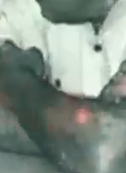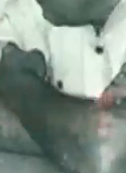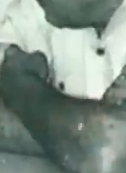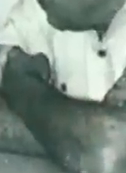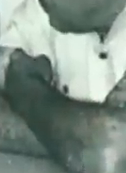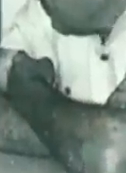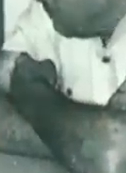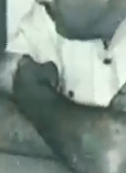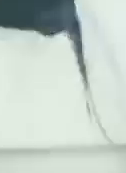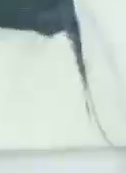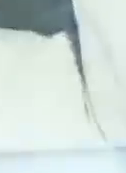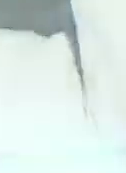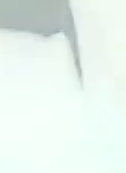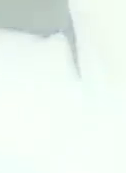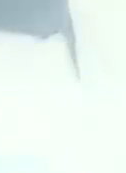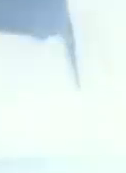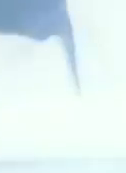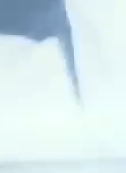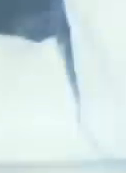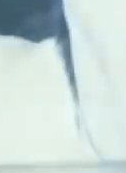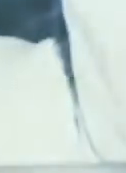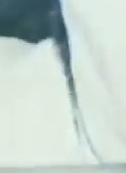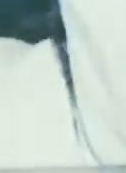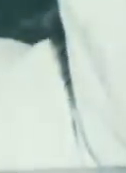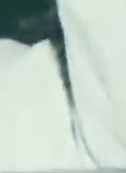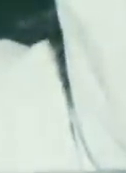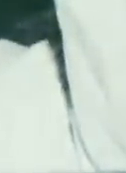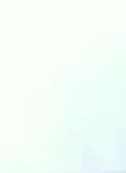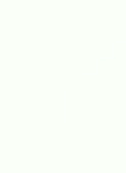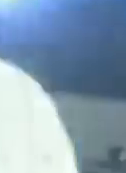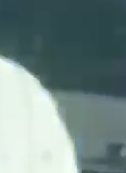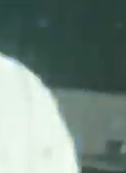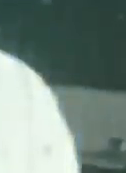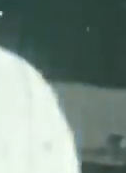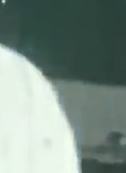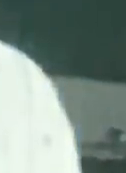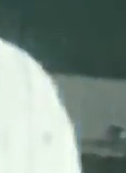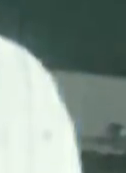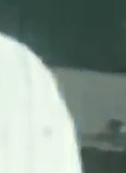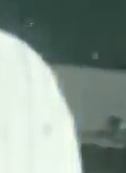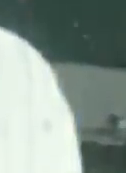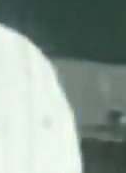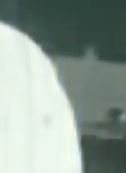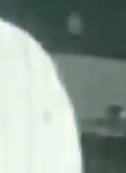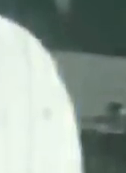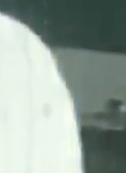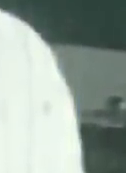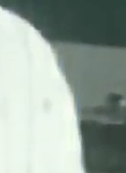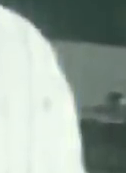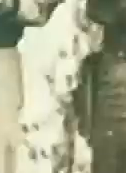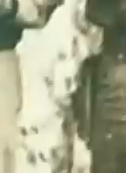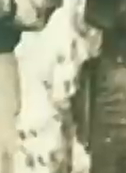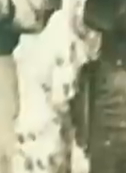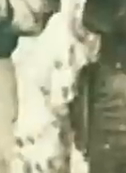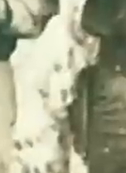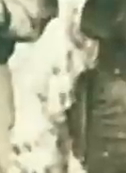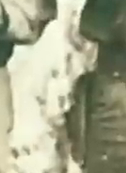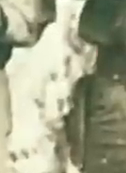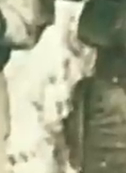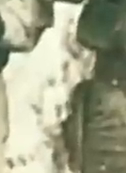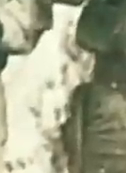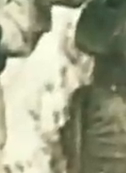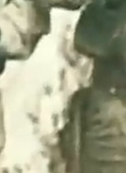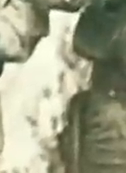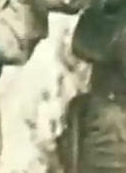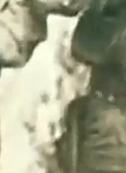los civiles en los militares para aquí estamos unidos los civiles y los militares y aquí está el